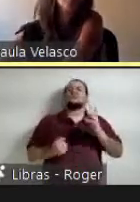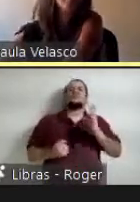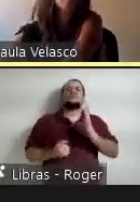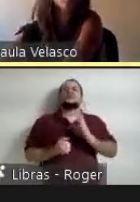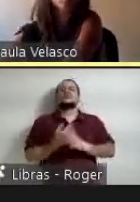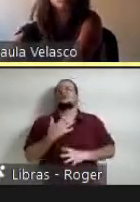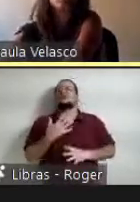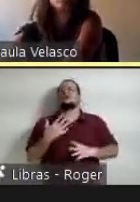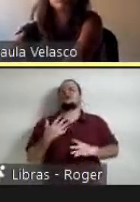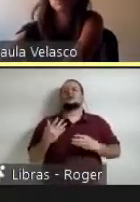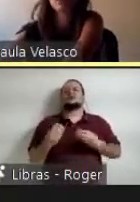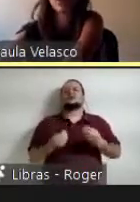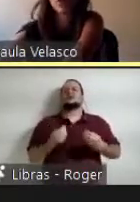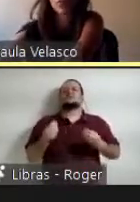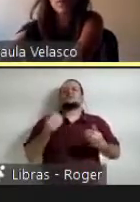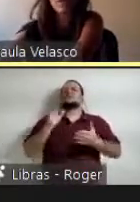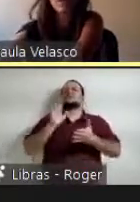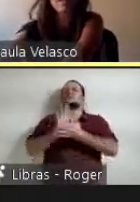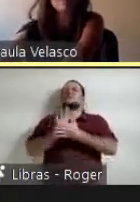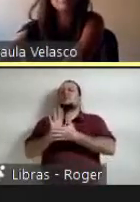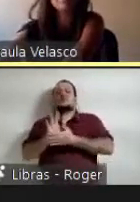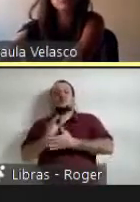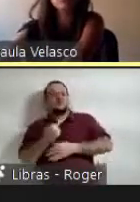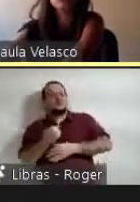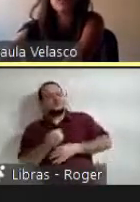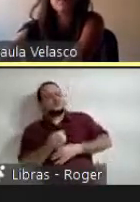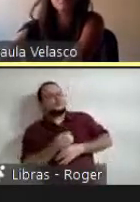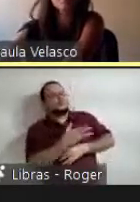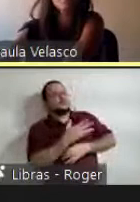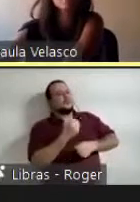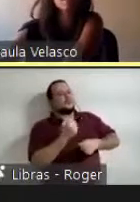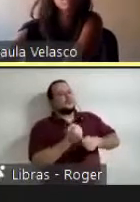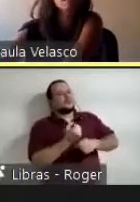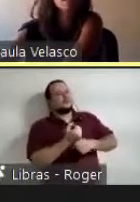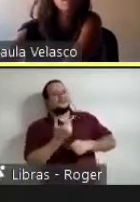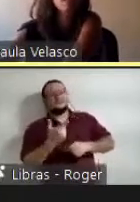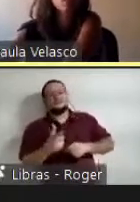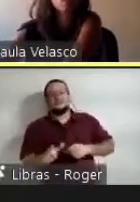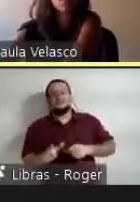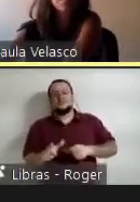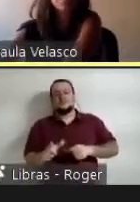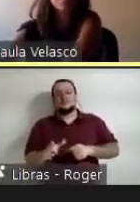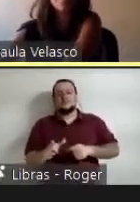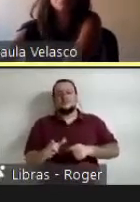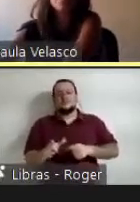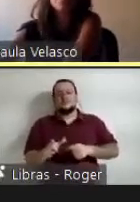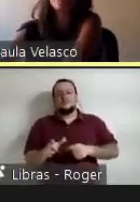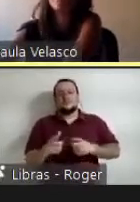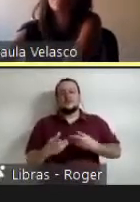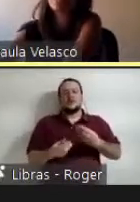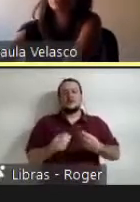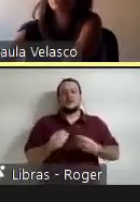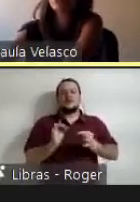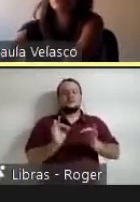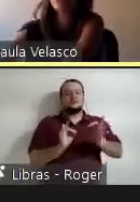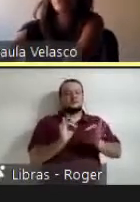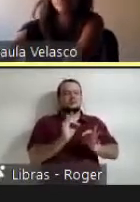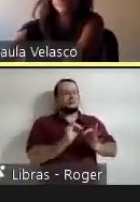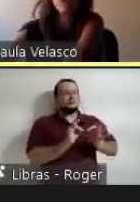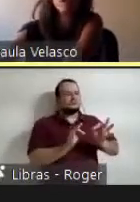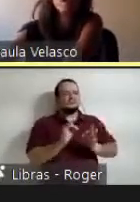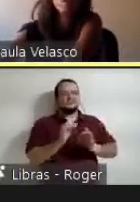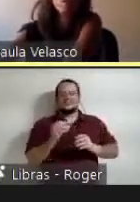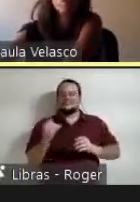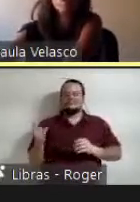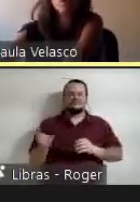forma en que estos dos conceptos se articulan en la intervención es crucial para inyectar la vía al edificio y también para abrazar su condición de